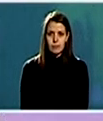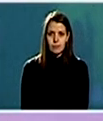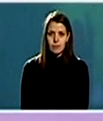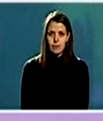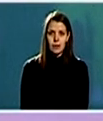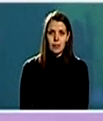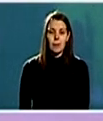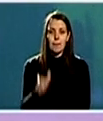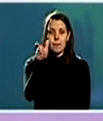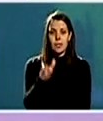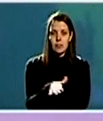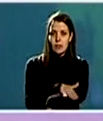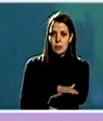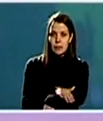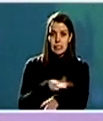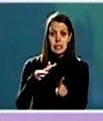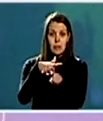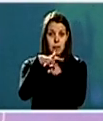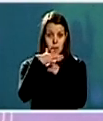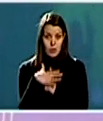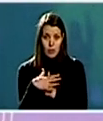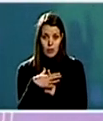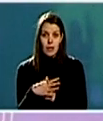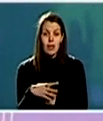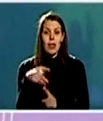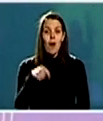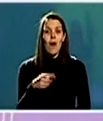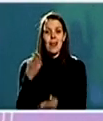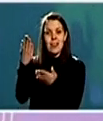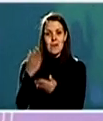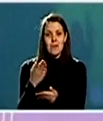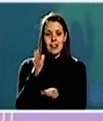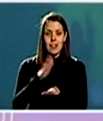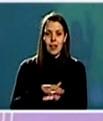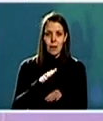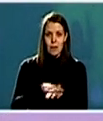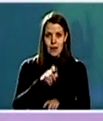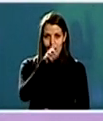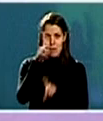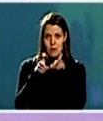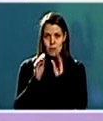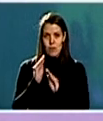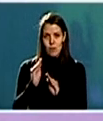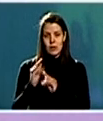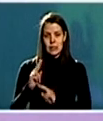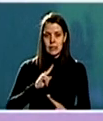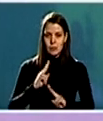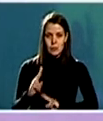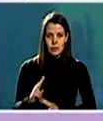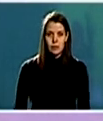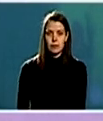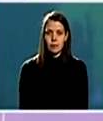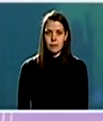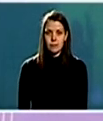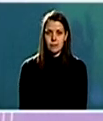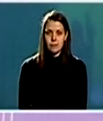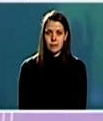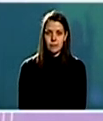autonómica a ministra de medio ambiente Elena Espinosa Ho a convidada espazo ti preguntas